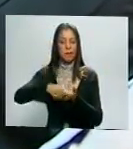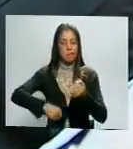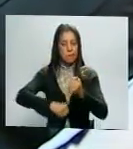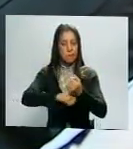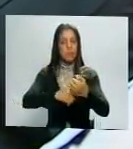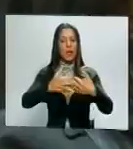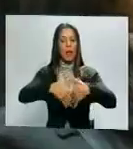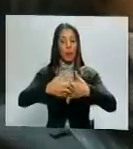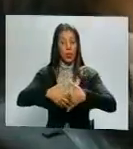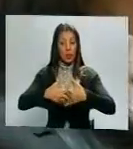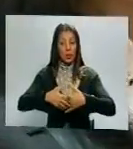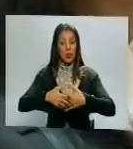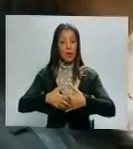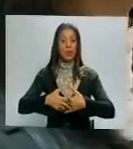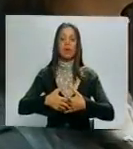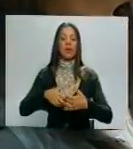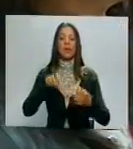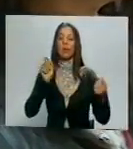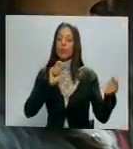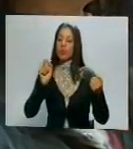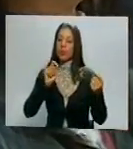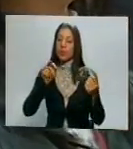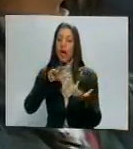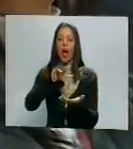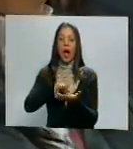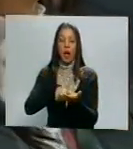productiva, las cuales